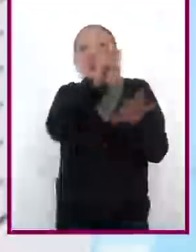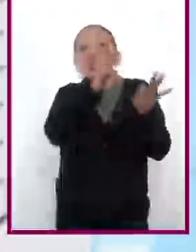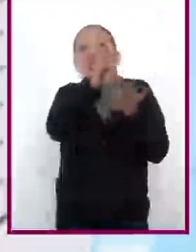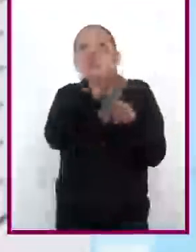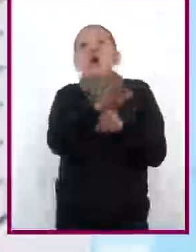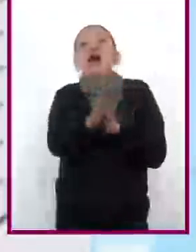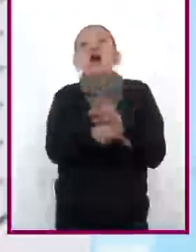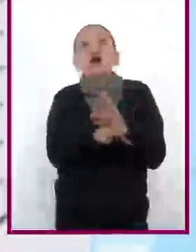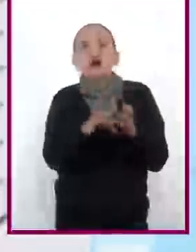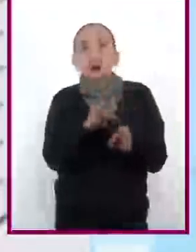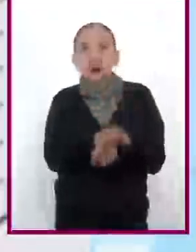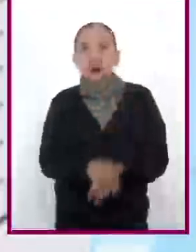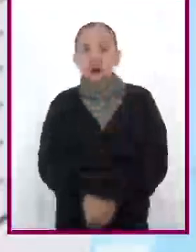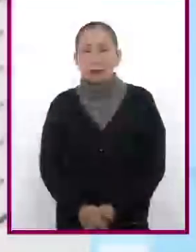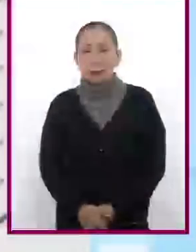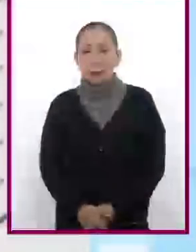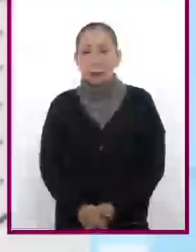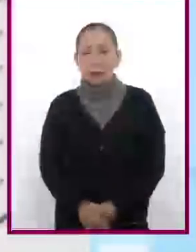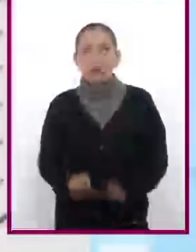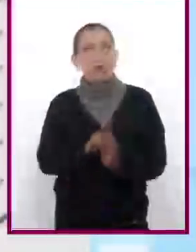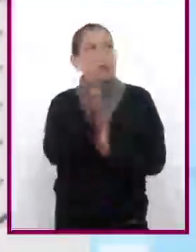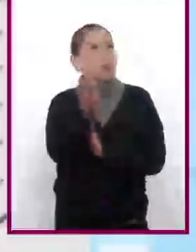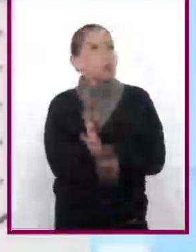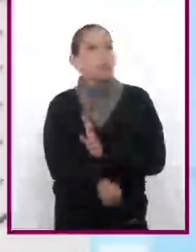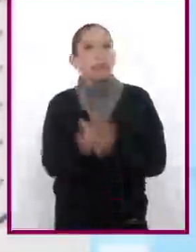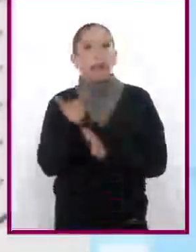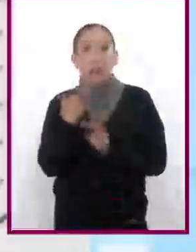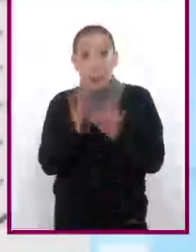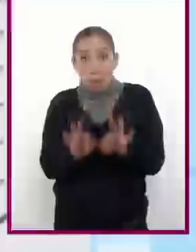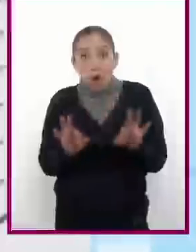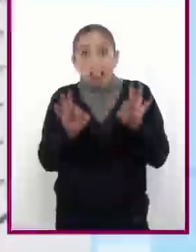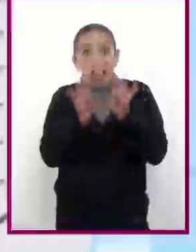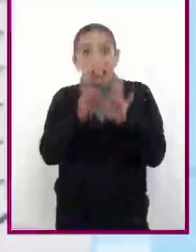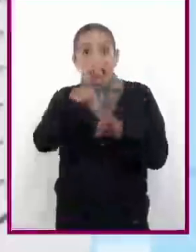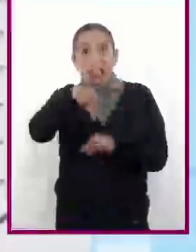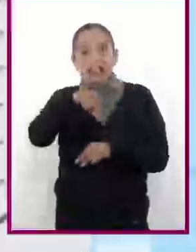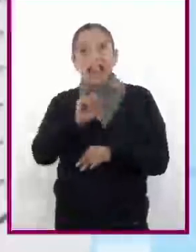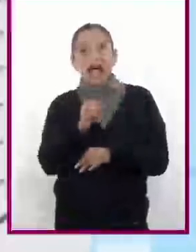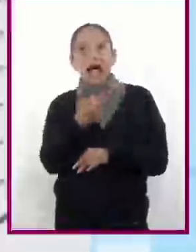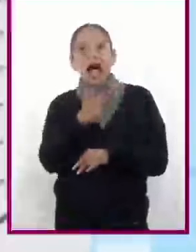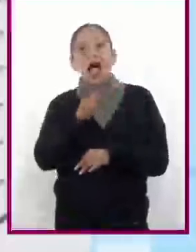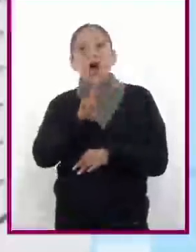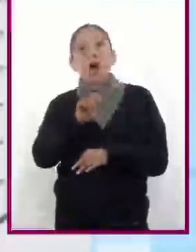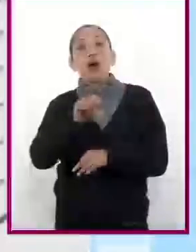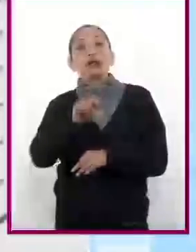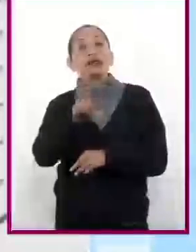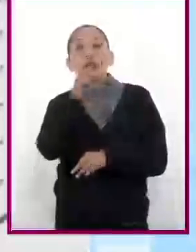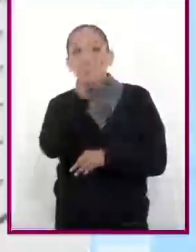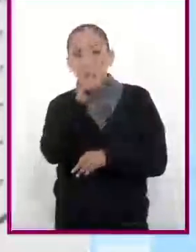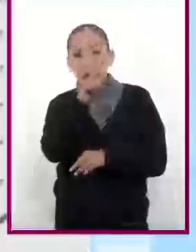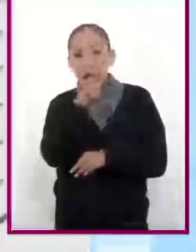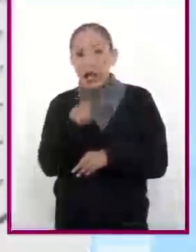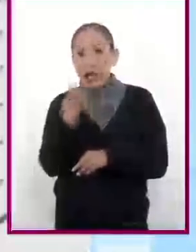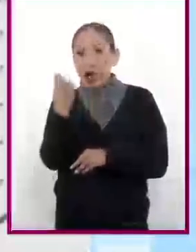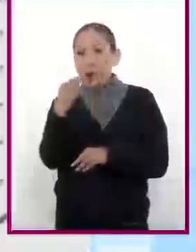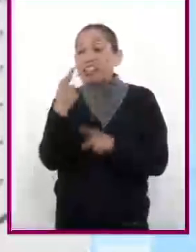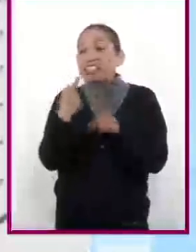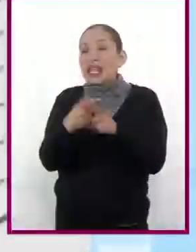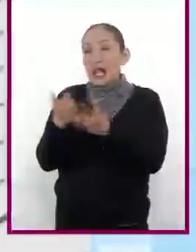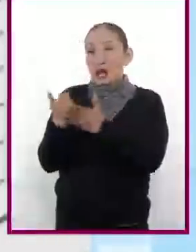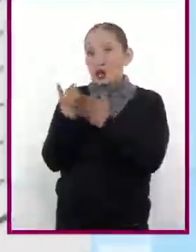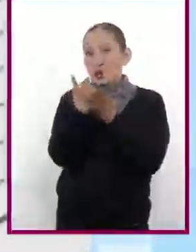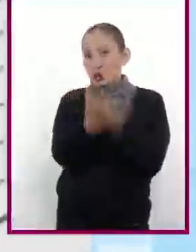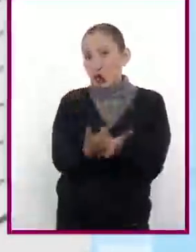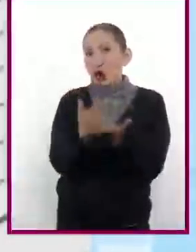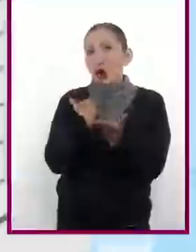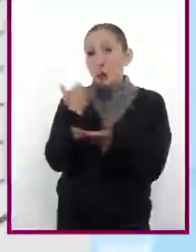Por ejemplo, la importancia del náhuatl. No olviden anotar los nombres de quienes